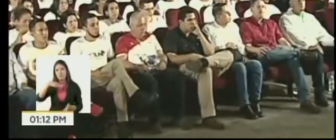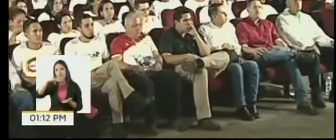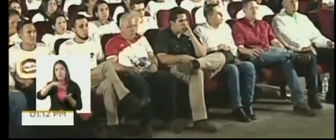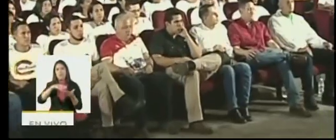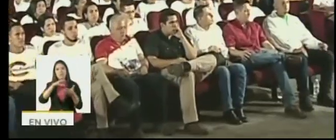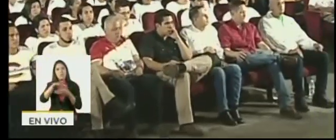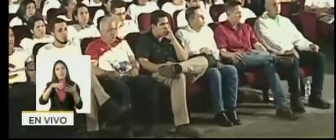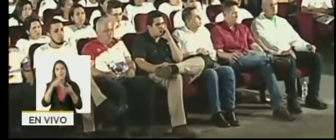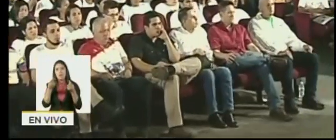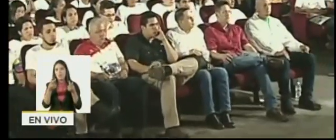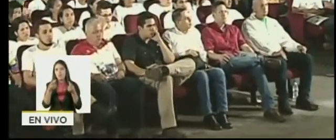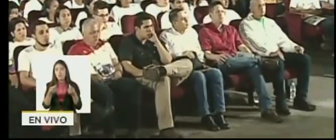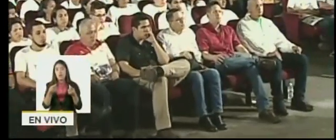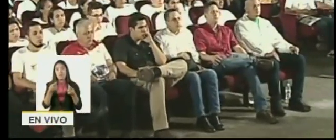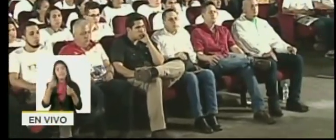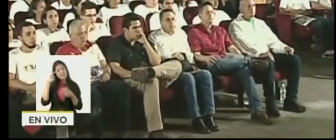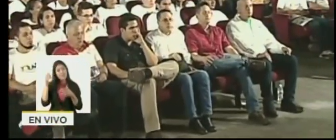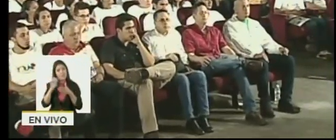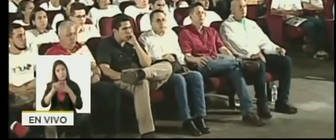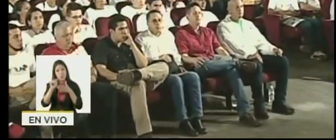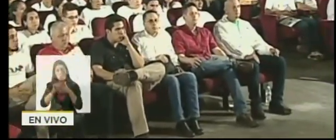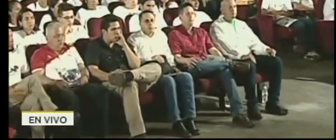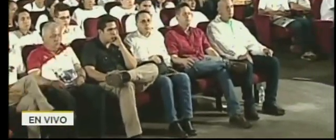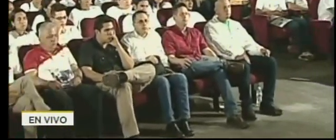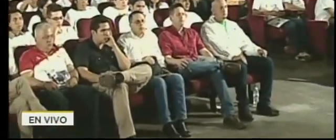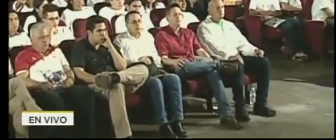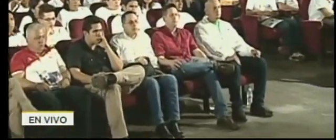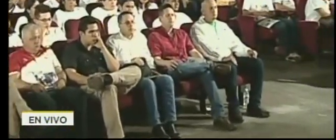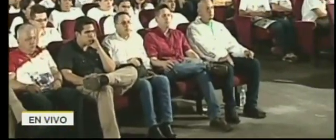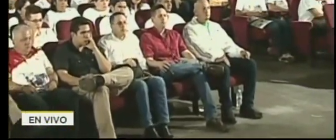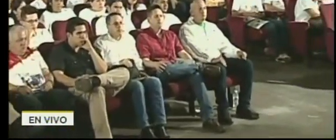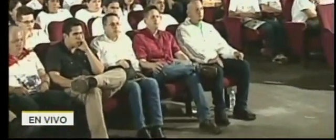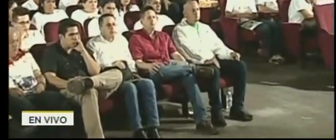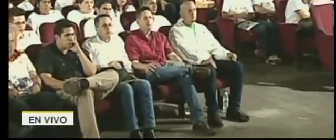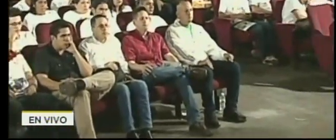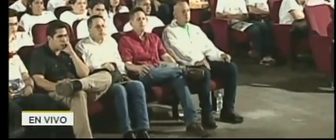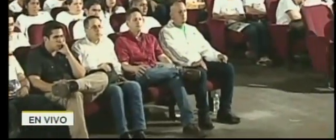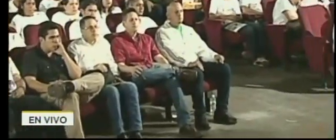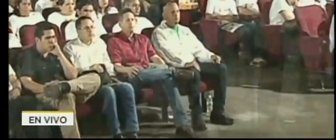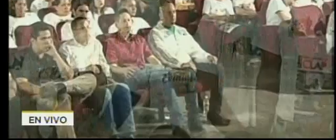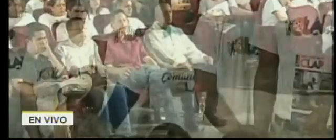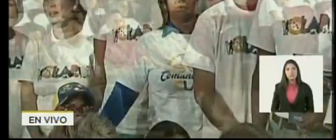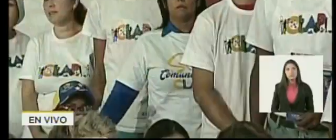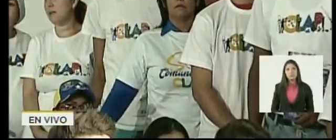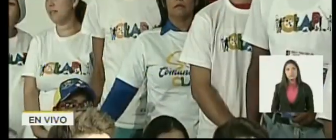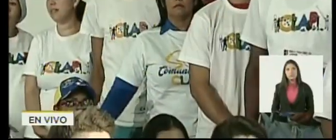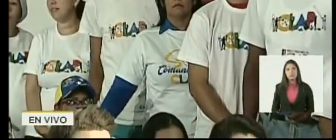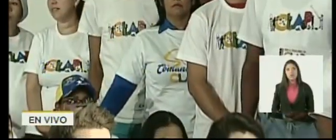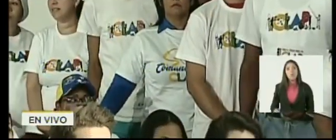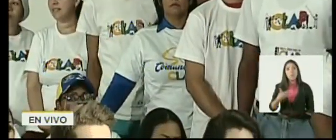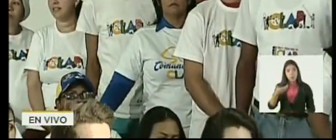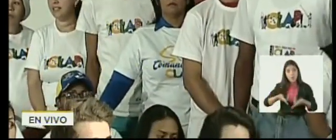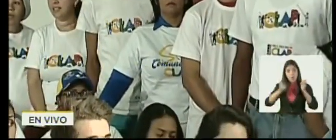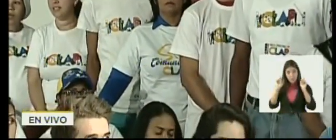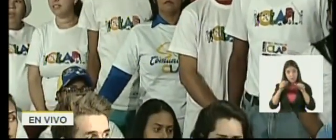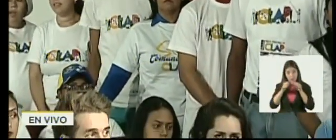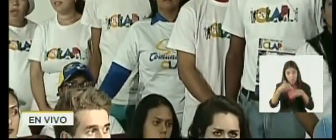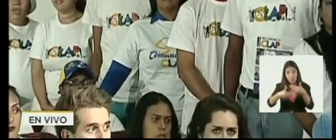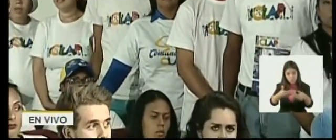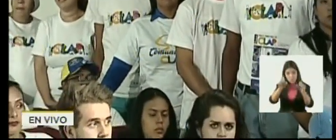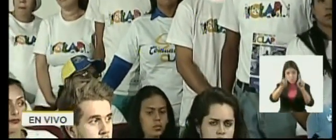guerra económica, el famoso dólar today. ¿Ustedes están de acuerdo con eso? ¿Podemos permitir que eso continúe,